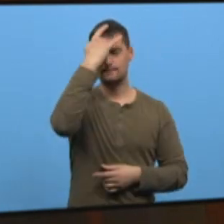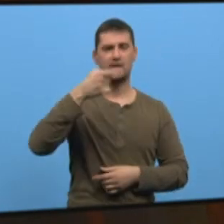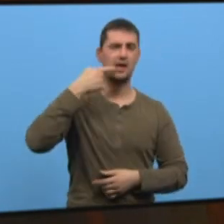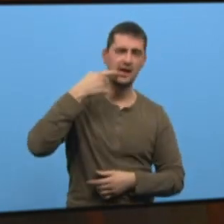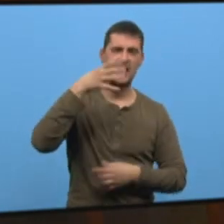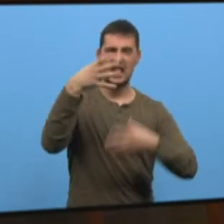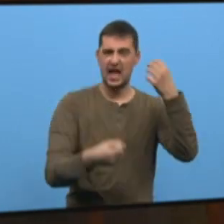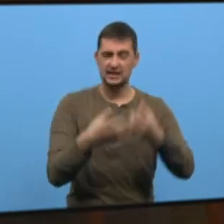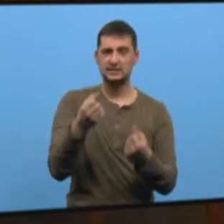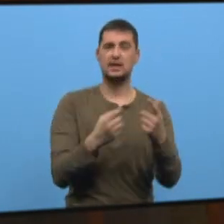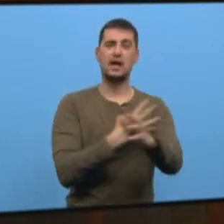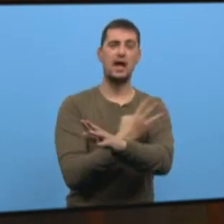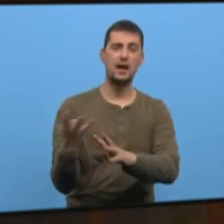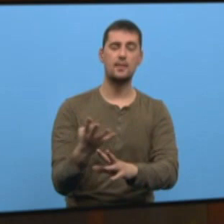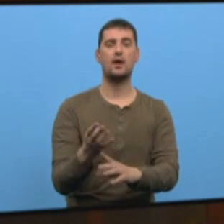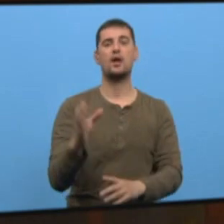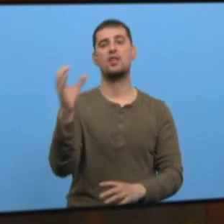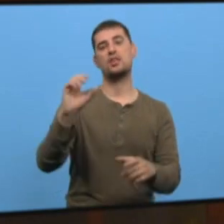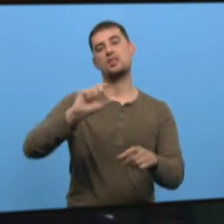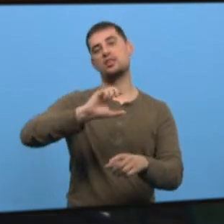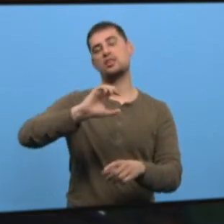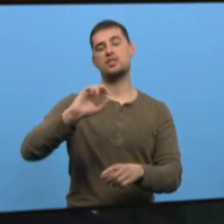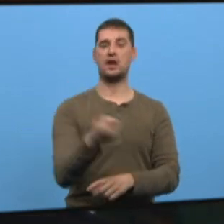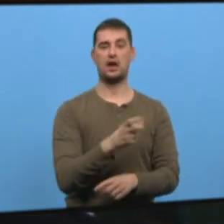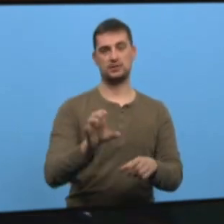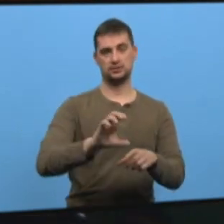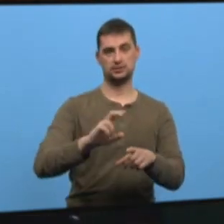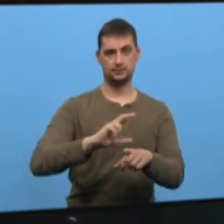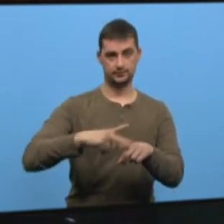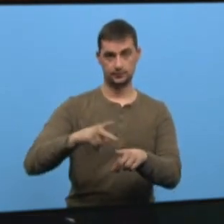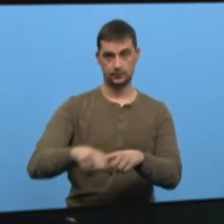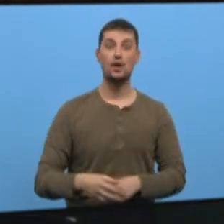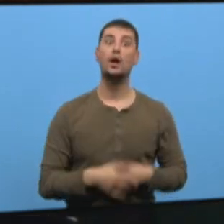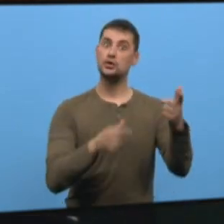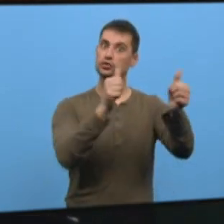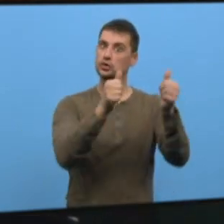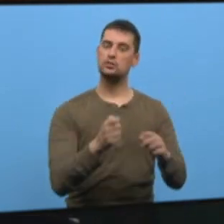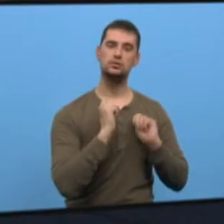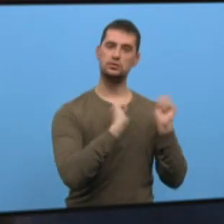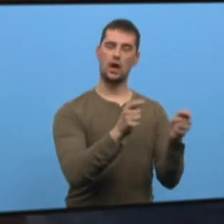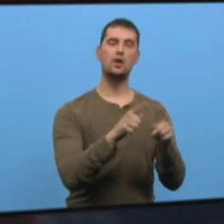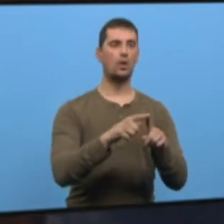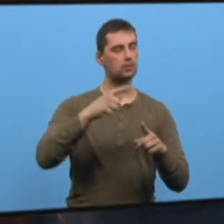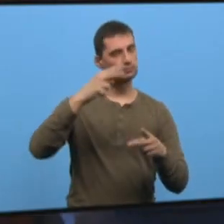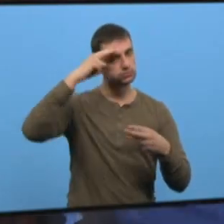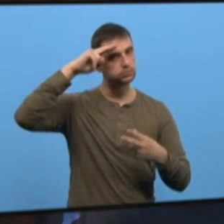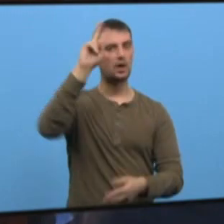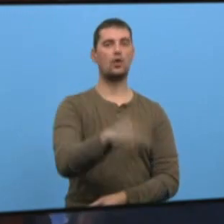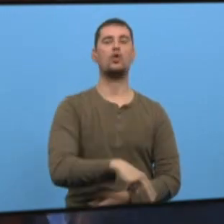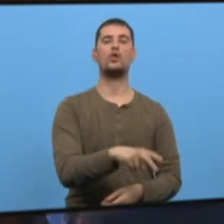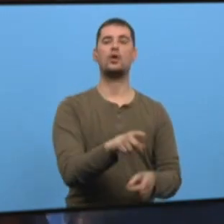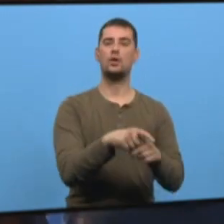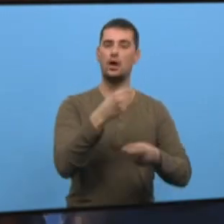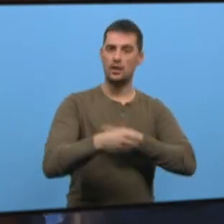leite na de herba e de cereais son títulos que recen o fomento do recursos naturais dos